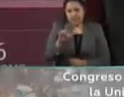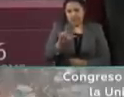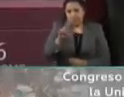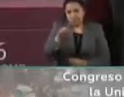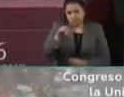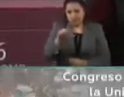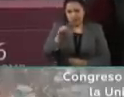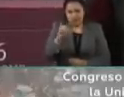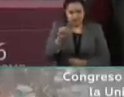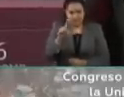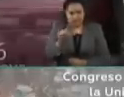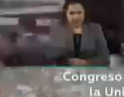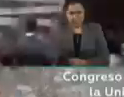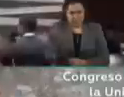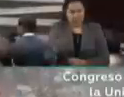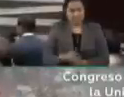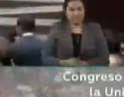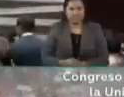Luna Ayala,